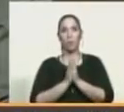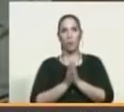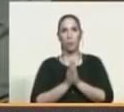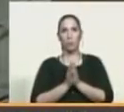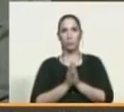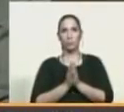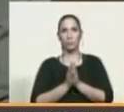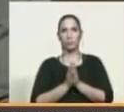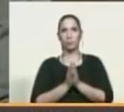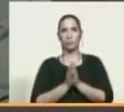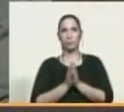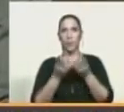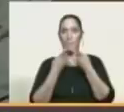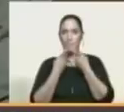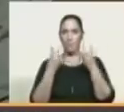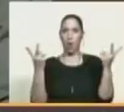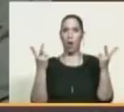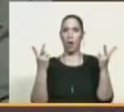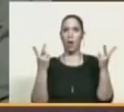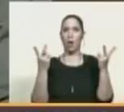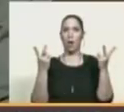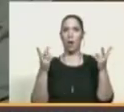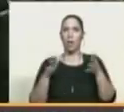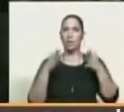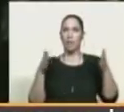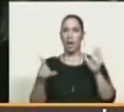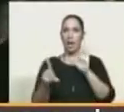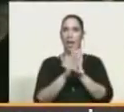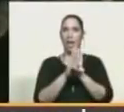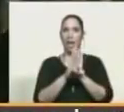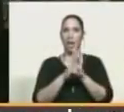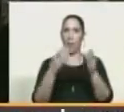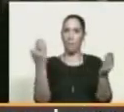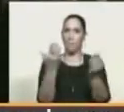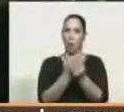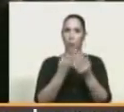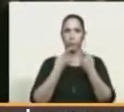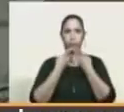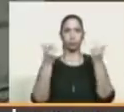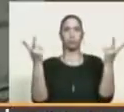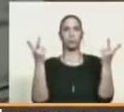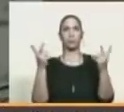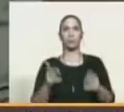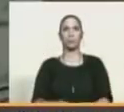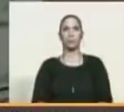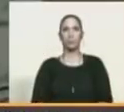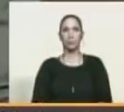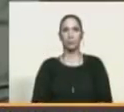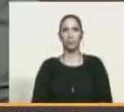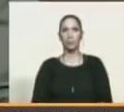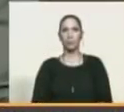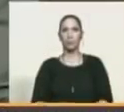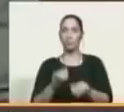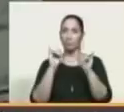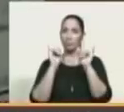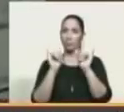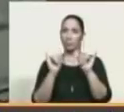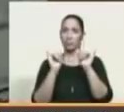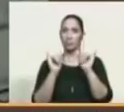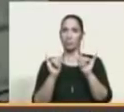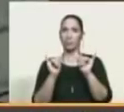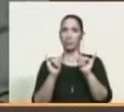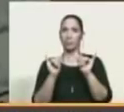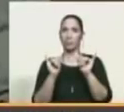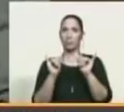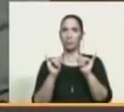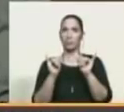sea enviado cuanto antes a la Gaceta Oficial para su publicación en la misma y tenga